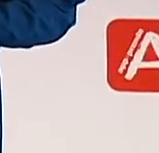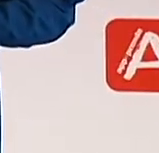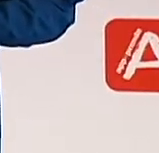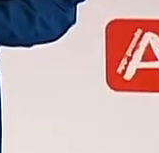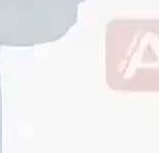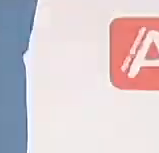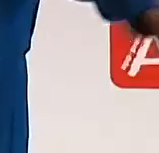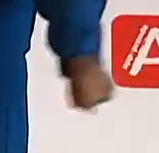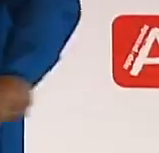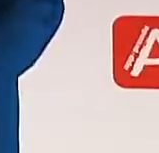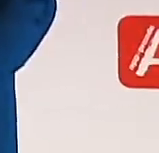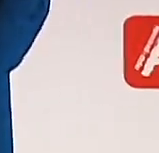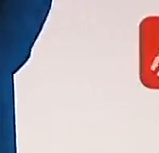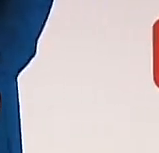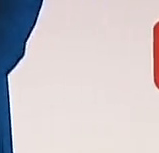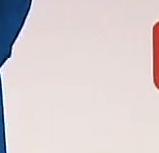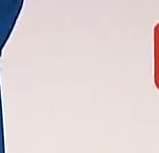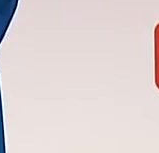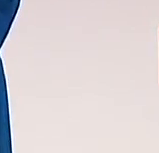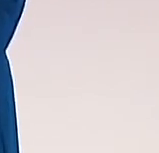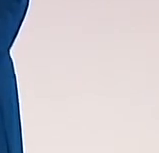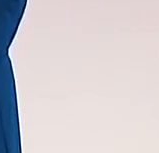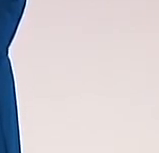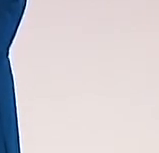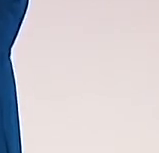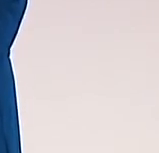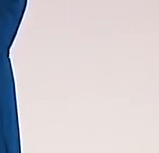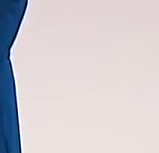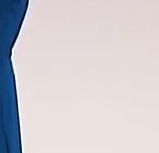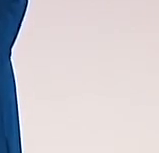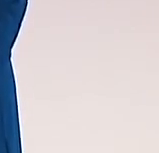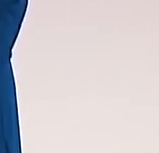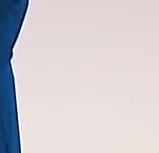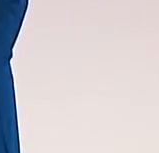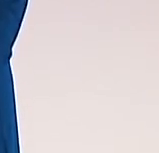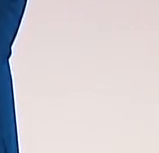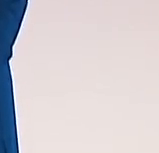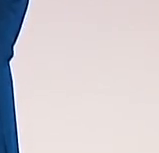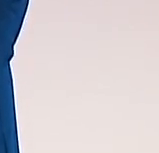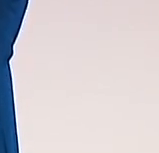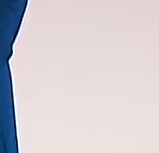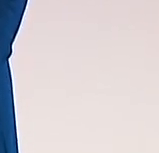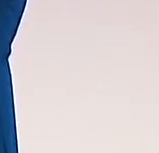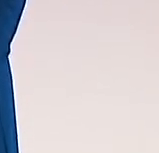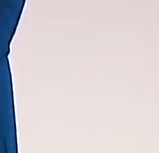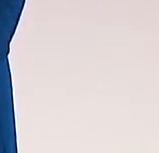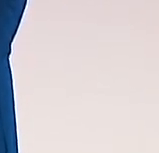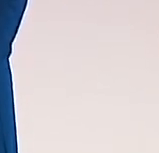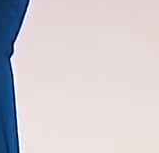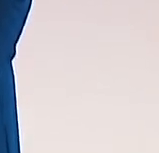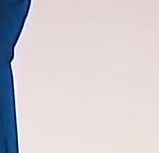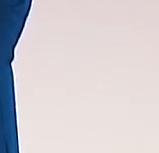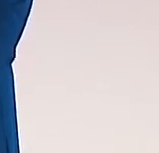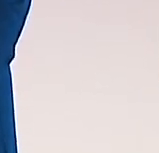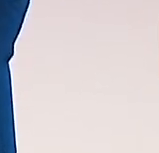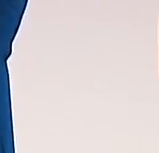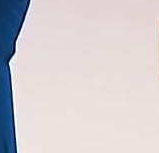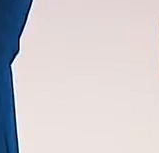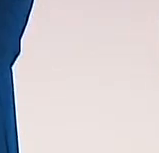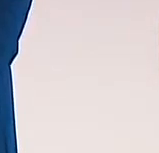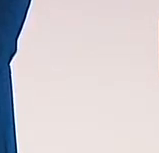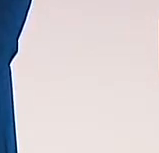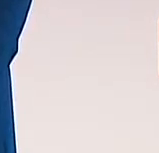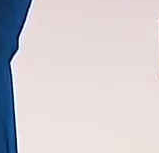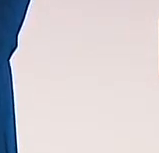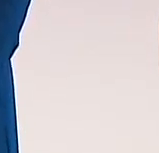educación. Ese mismo esfuerzo apuntó a mis libros, lo pones aquí. Y cuando termines